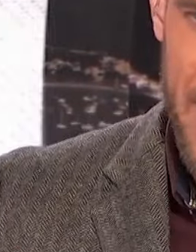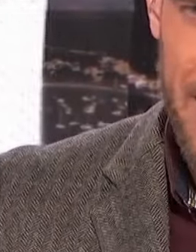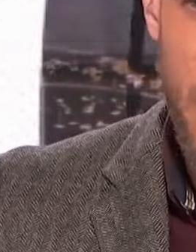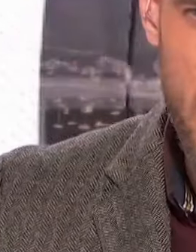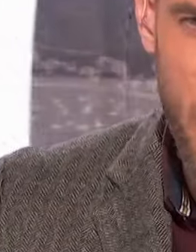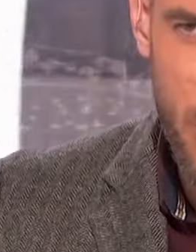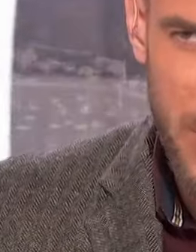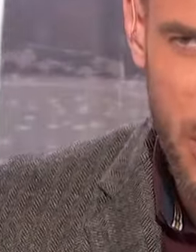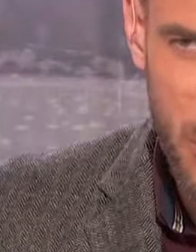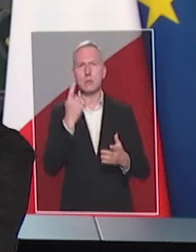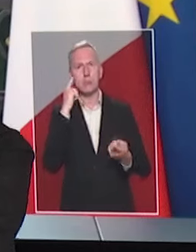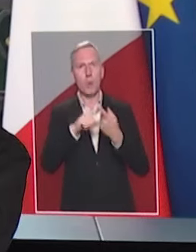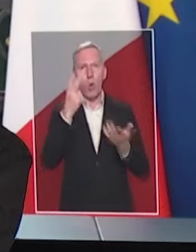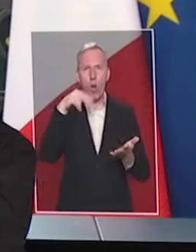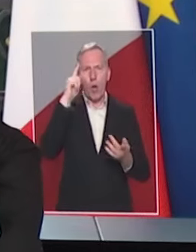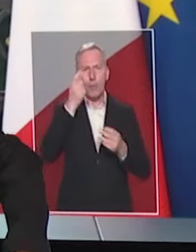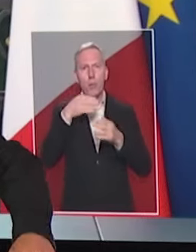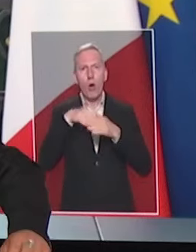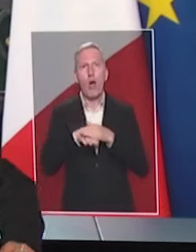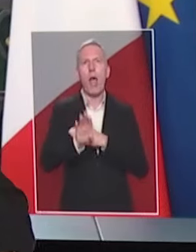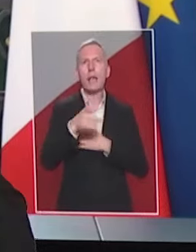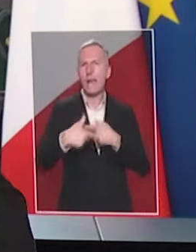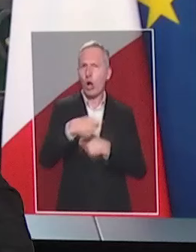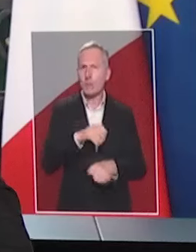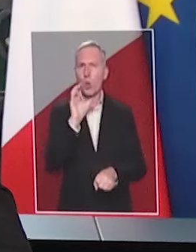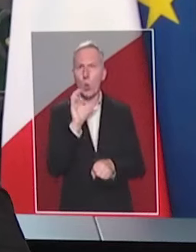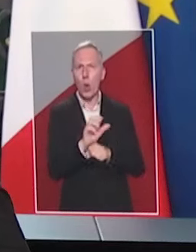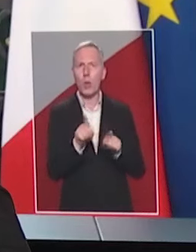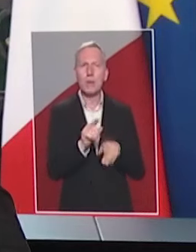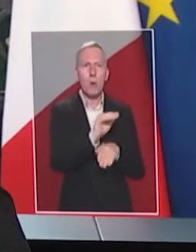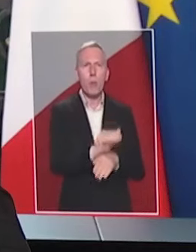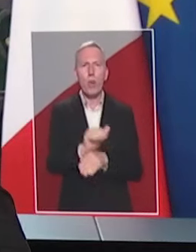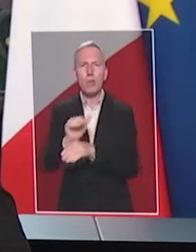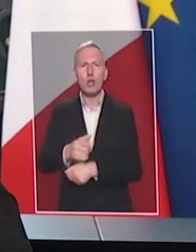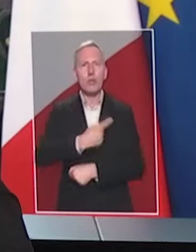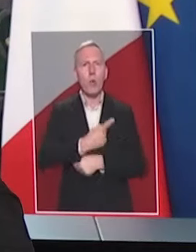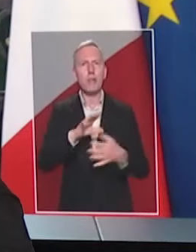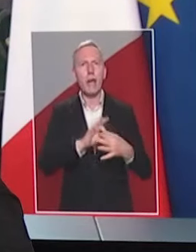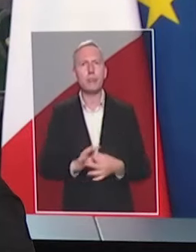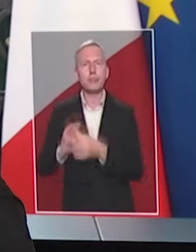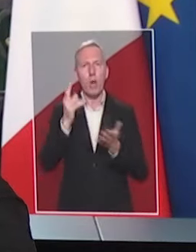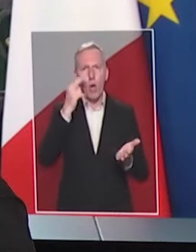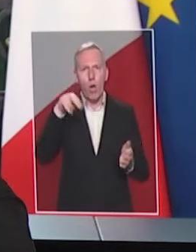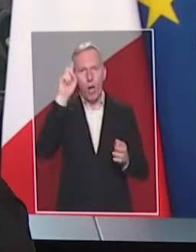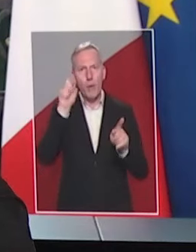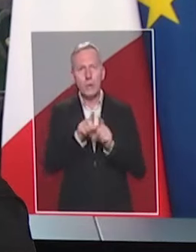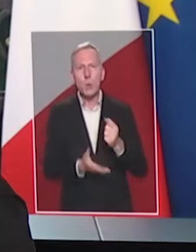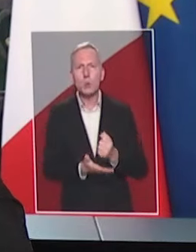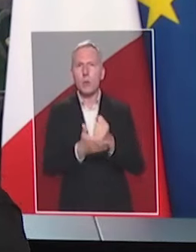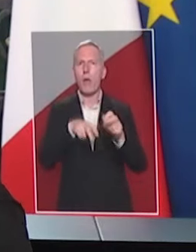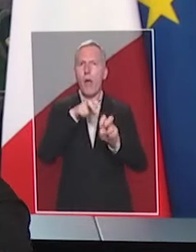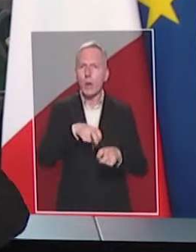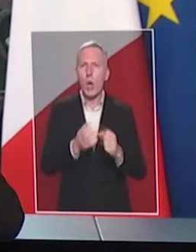al fin y al cabo no es lo de 2002 no no estamos en ese escenario lo estamos viendo con líderes de uno y de otro lado este cordón sanitario que que se ha